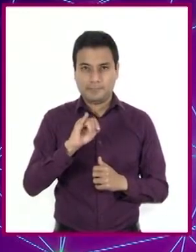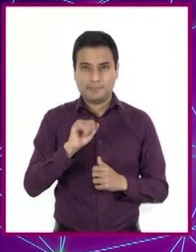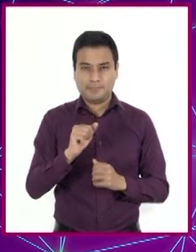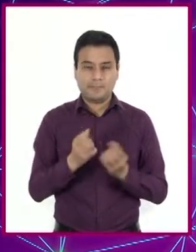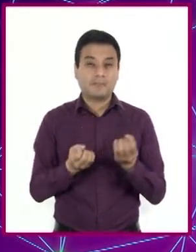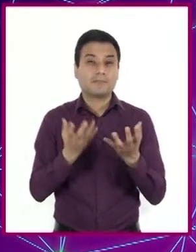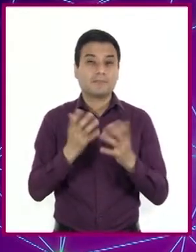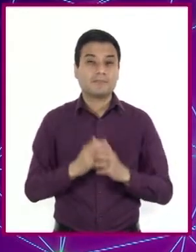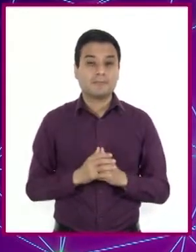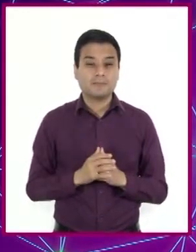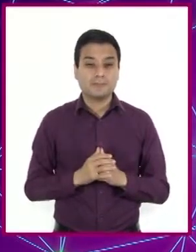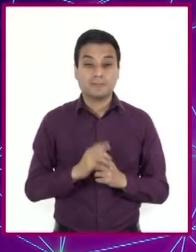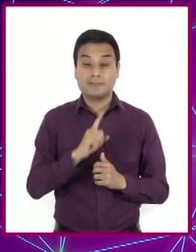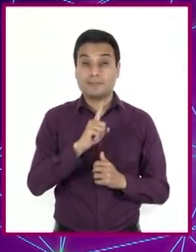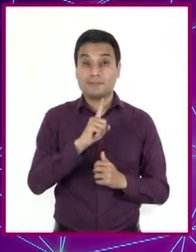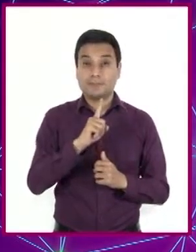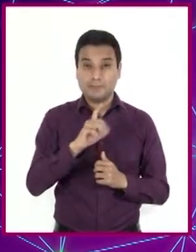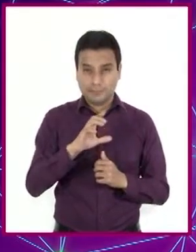estaturas es